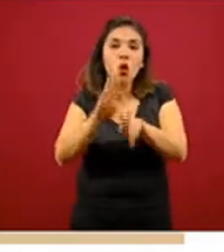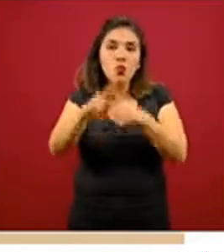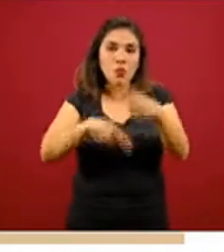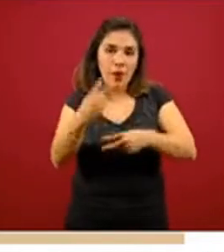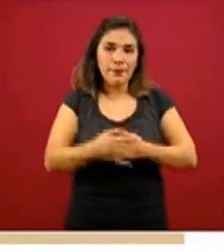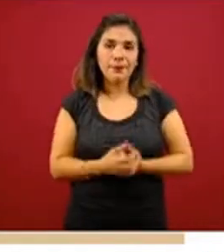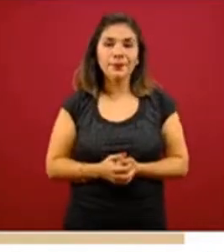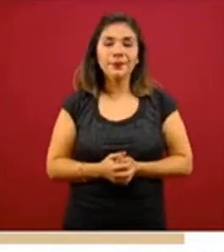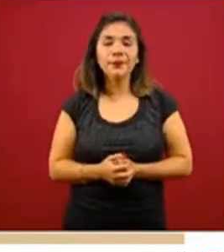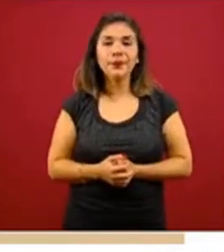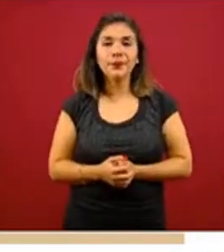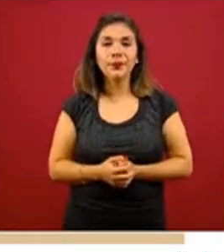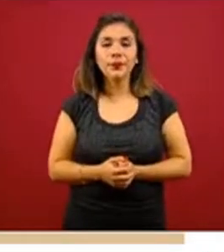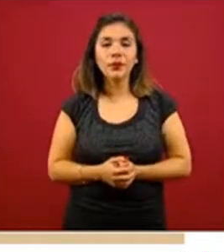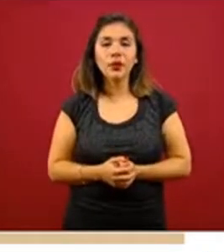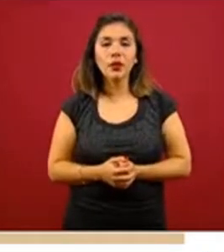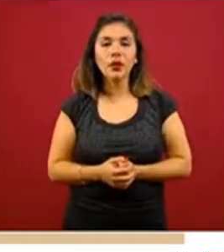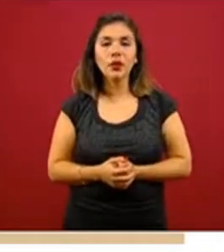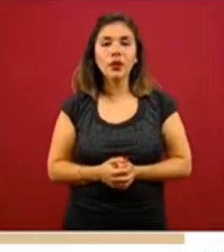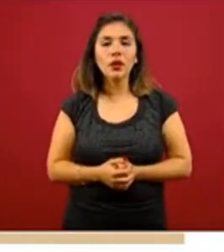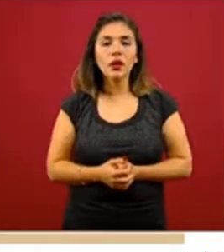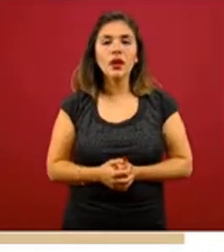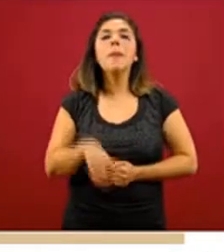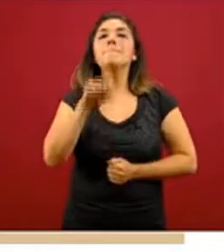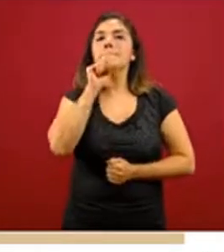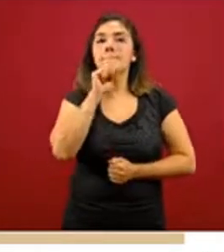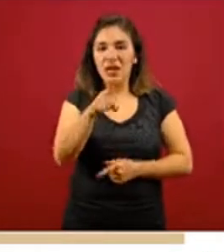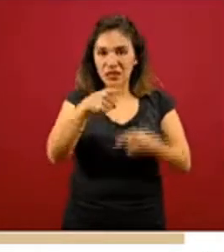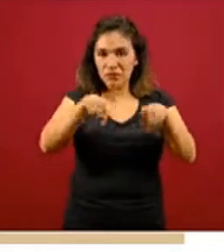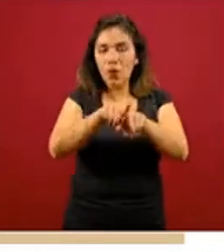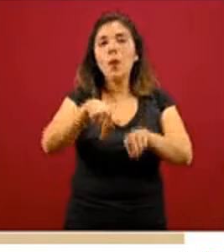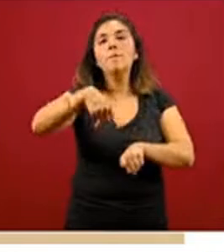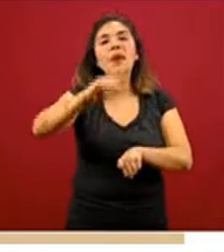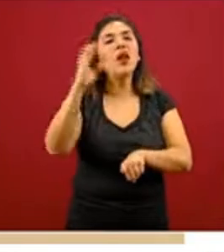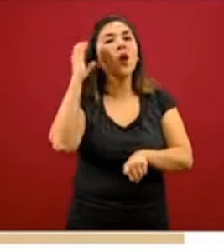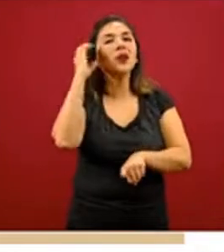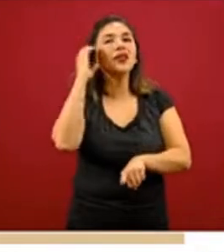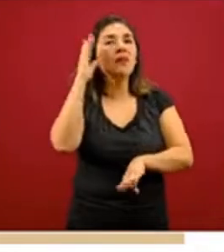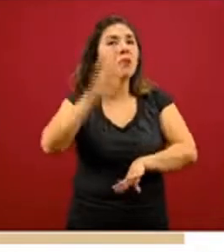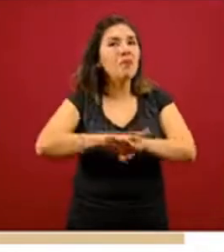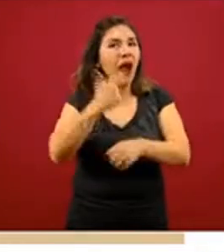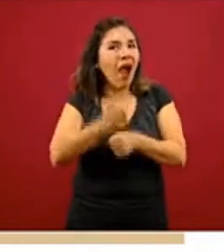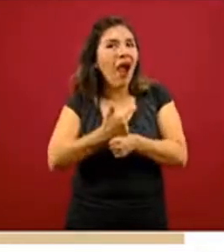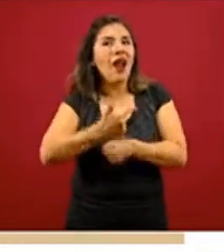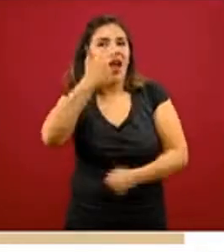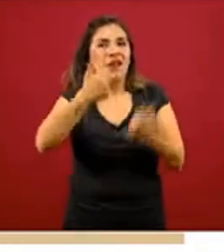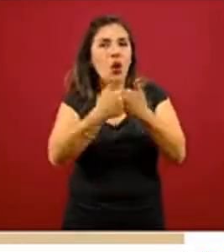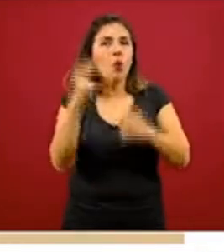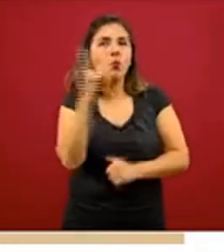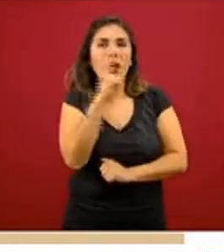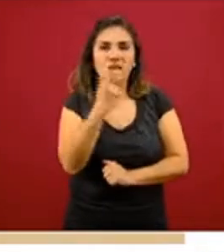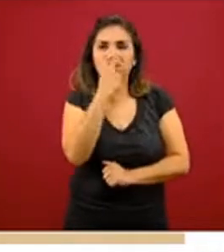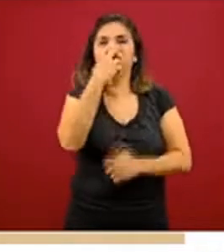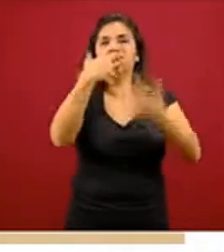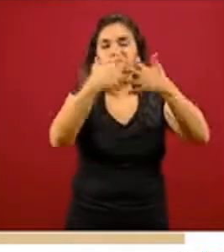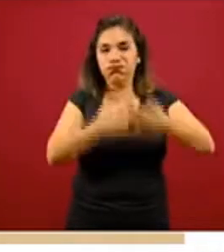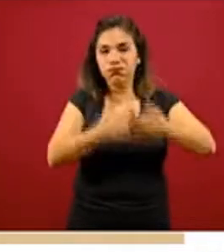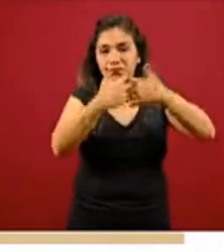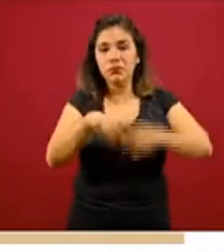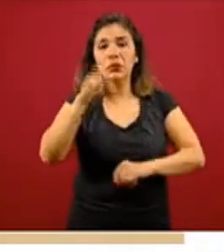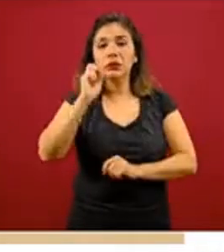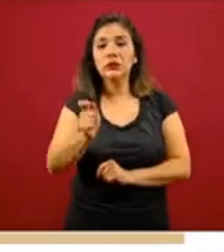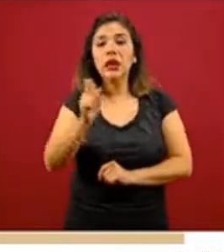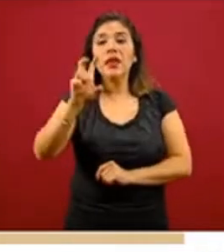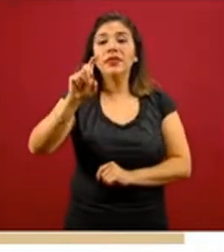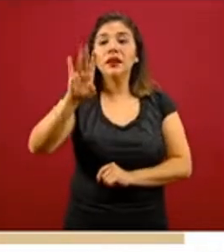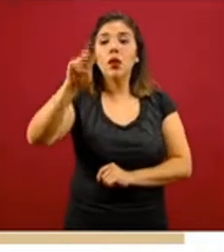La siguiente diapositiva nos muestra la misma información, pero ahora de las camas con ventiladores, el 39% nacional, cómo